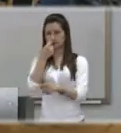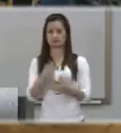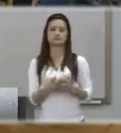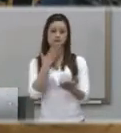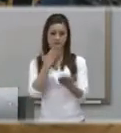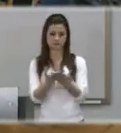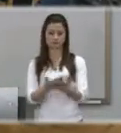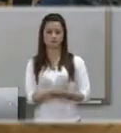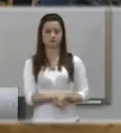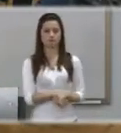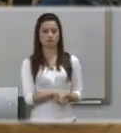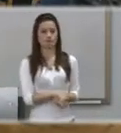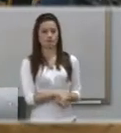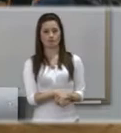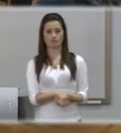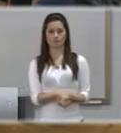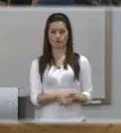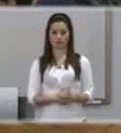Gracias.